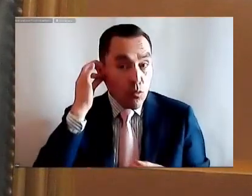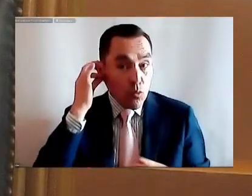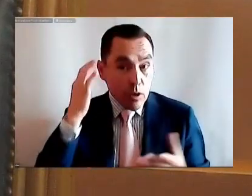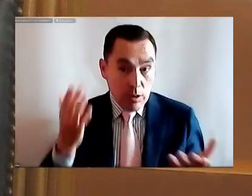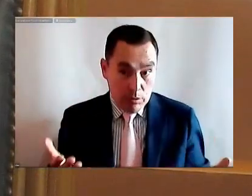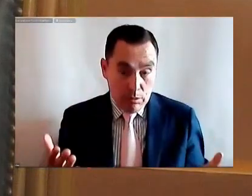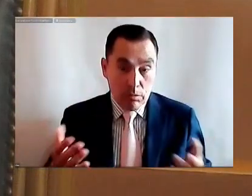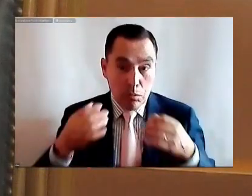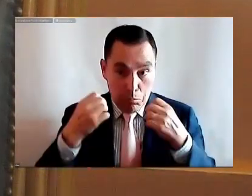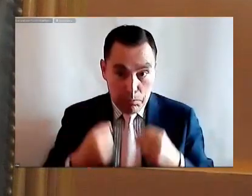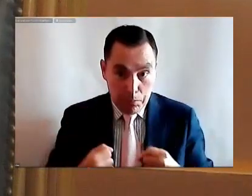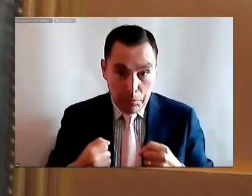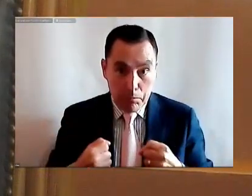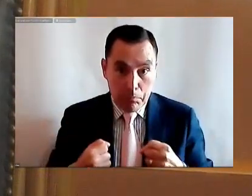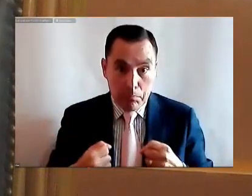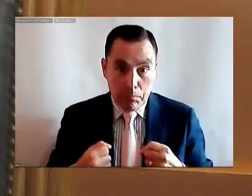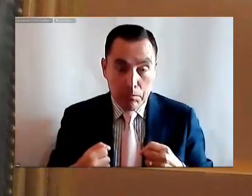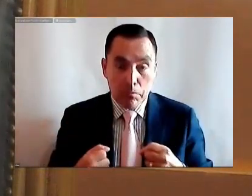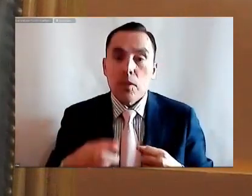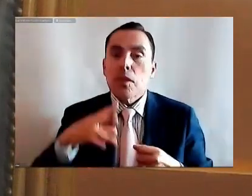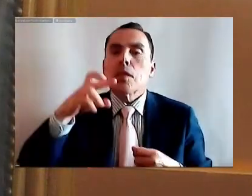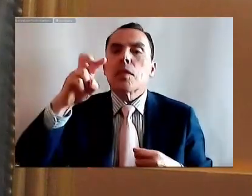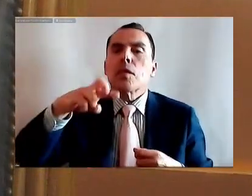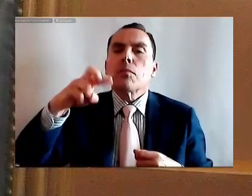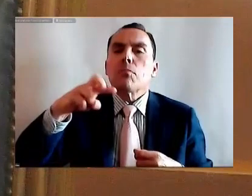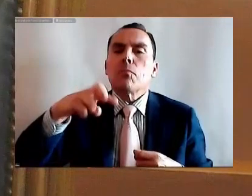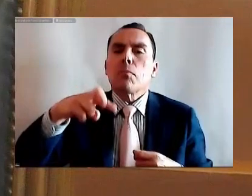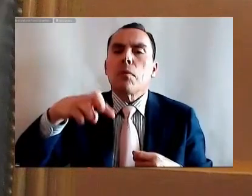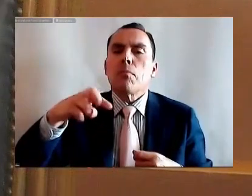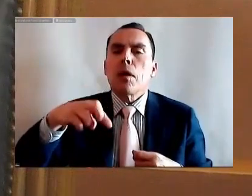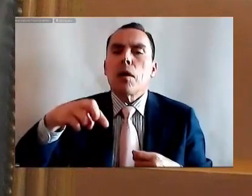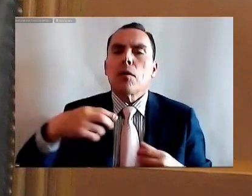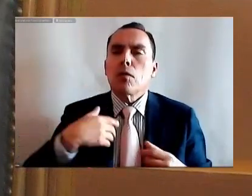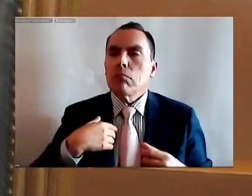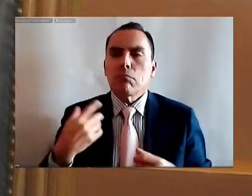pasa si el padre se los está tomando porque quiere